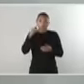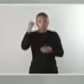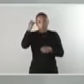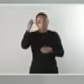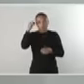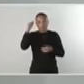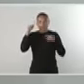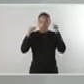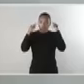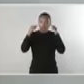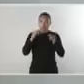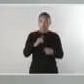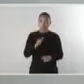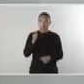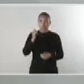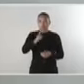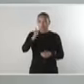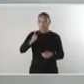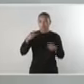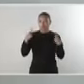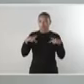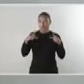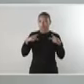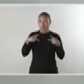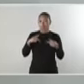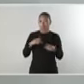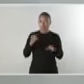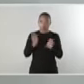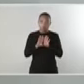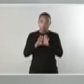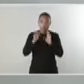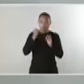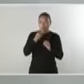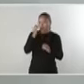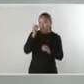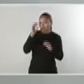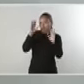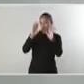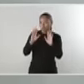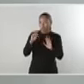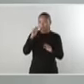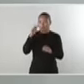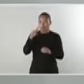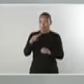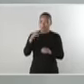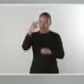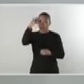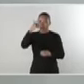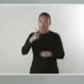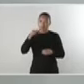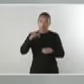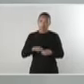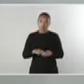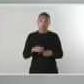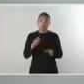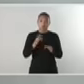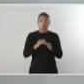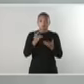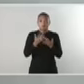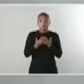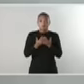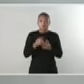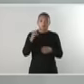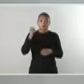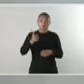y la reflexión de los argumentos de los comportamientos de lo que hemos vivido y lo que hemos visto esta noche y lo que a lo largo de los 60 días de